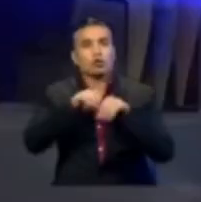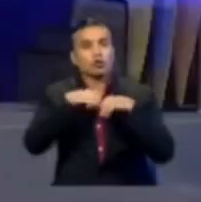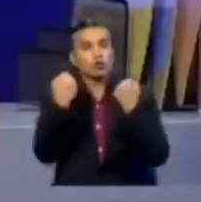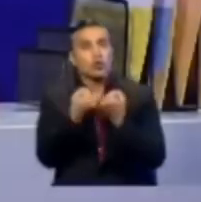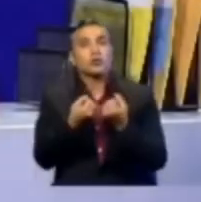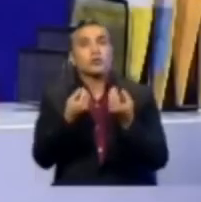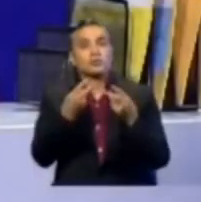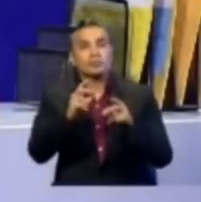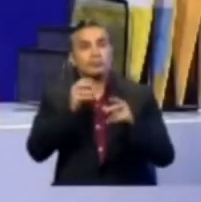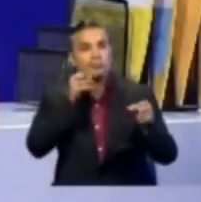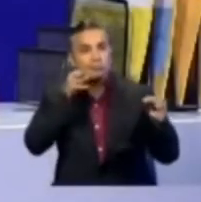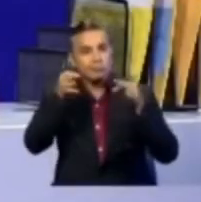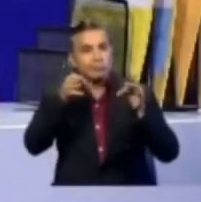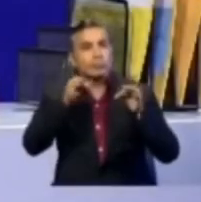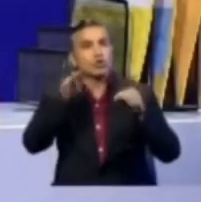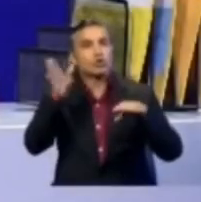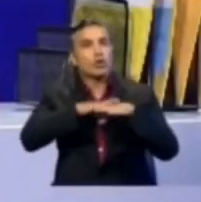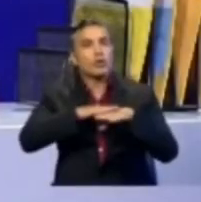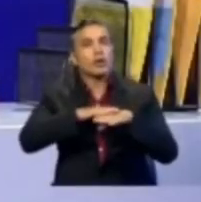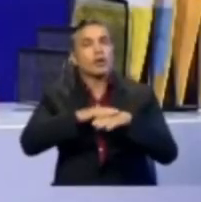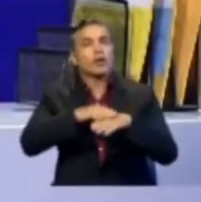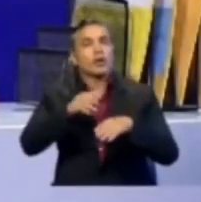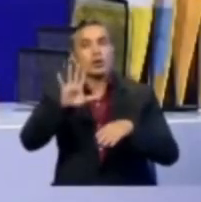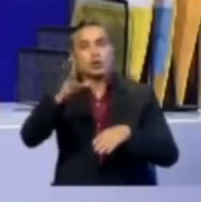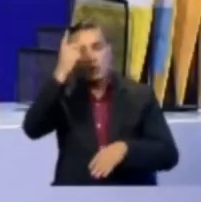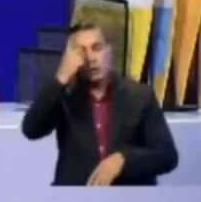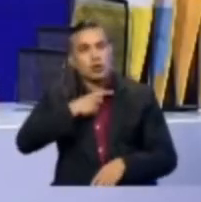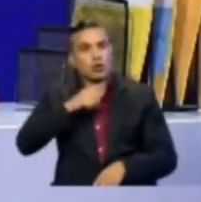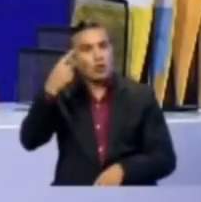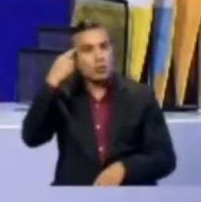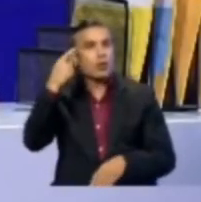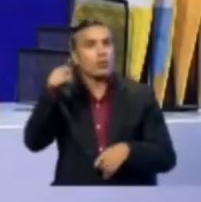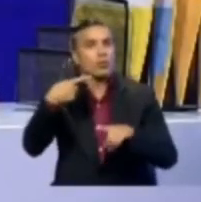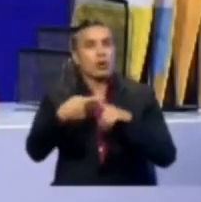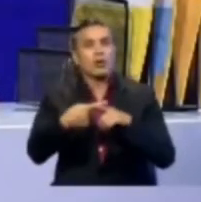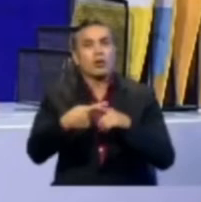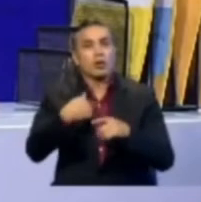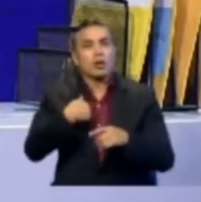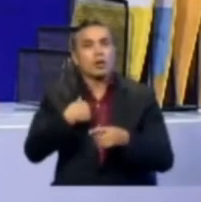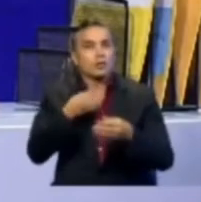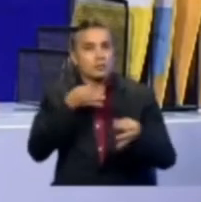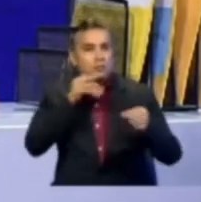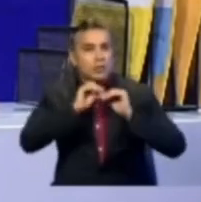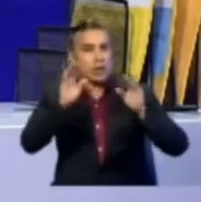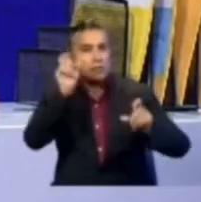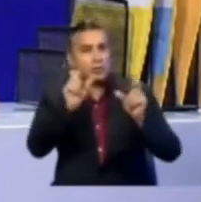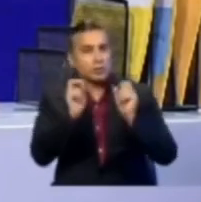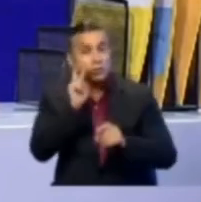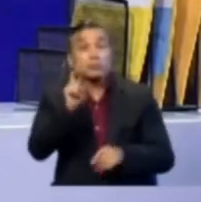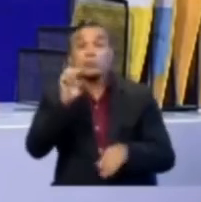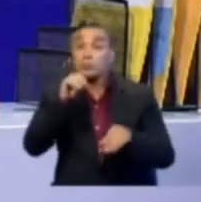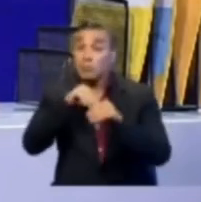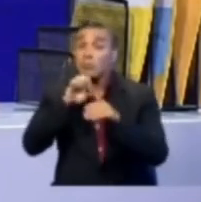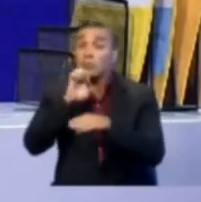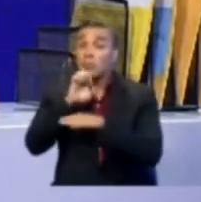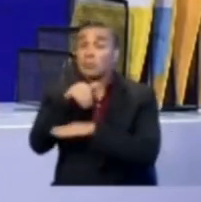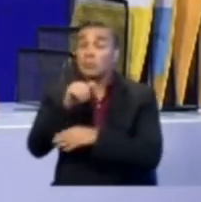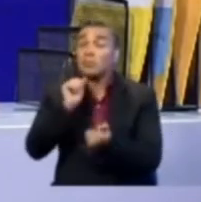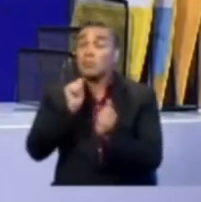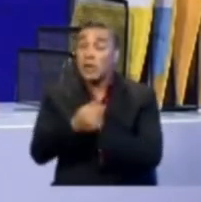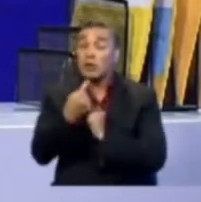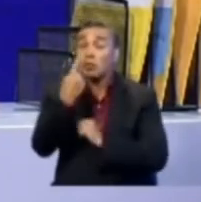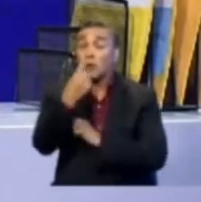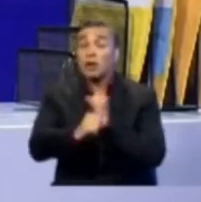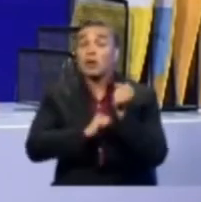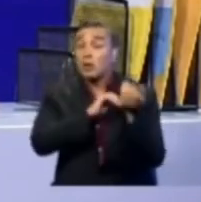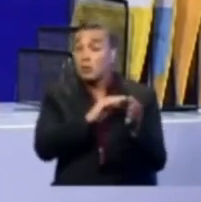de cuentas en la toma de decisiones de las instituciones del Ejecutivo? Y recordar también que Ecuador viene superando año a año el número